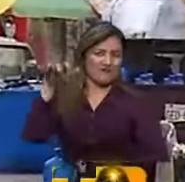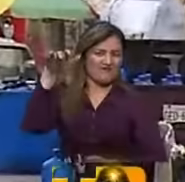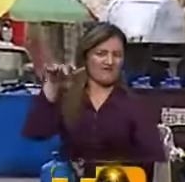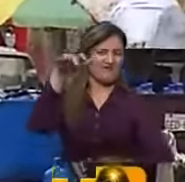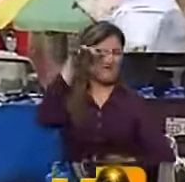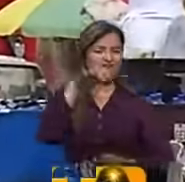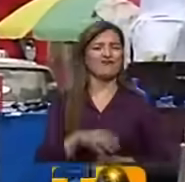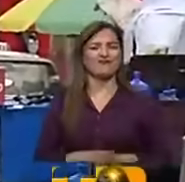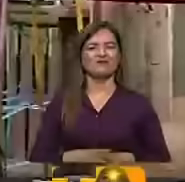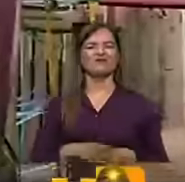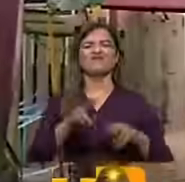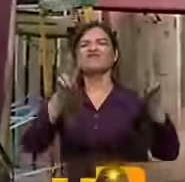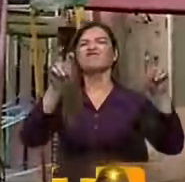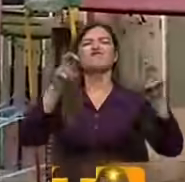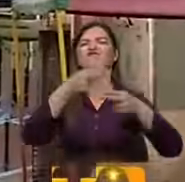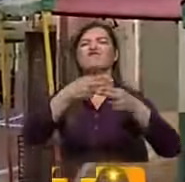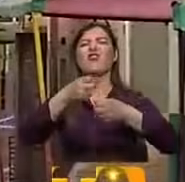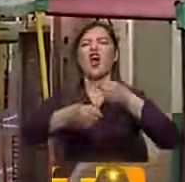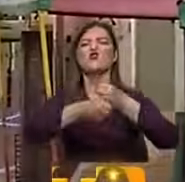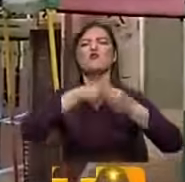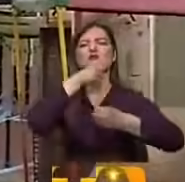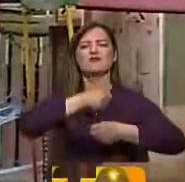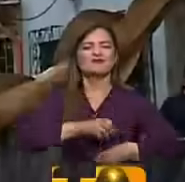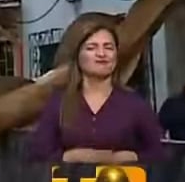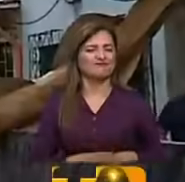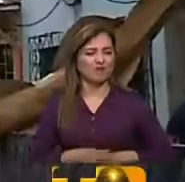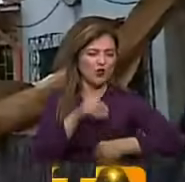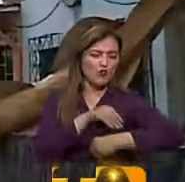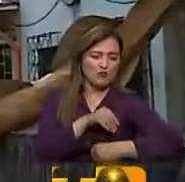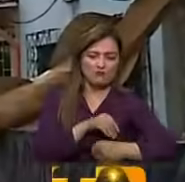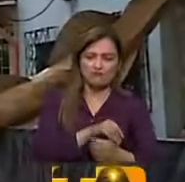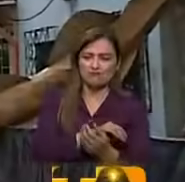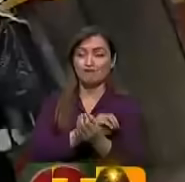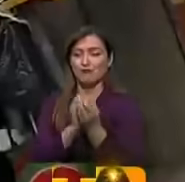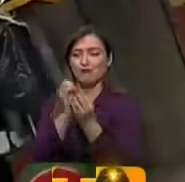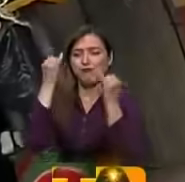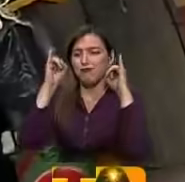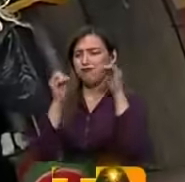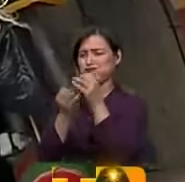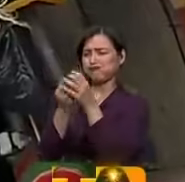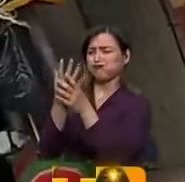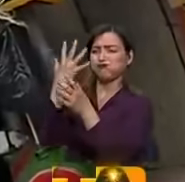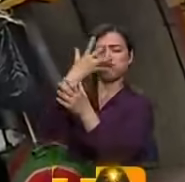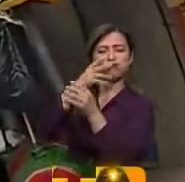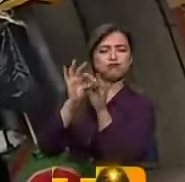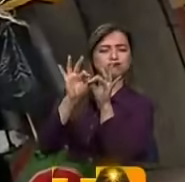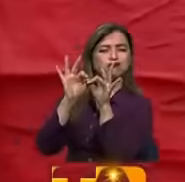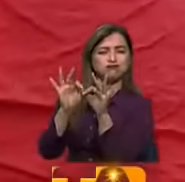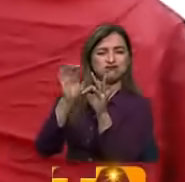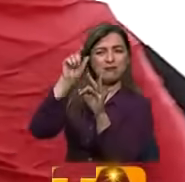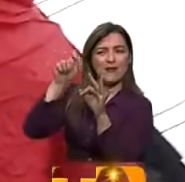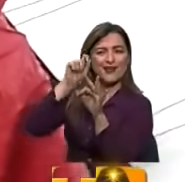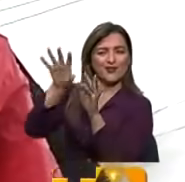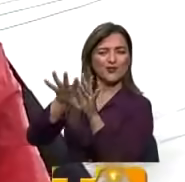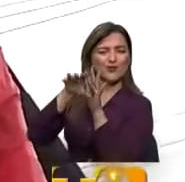Popularmente conocidos como años viejos, han pasado de ser simples muñecos a magistrales creaciones, personificaciones de series y